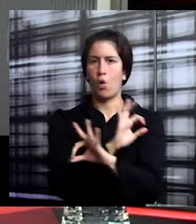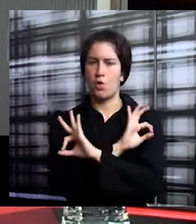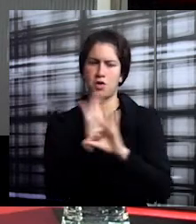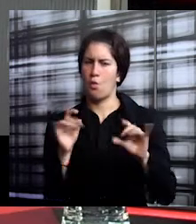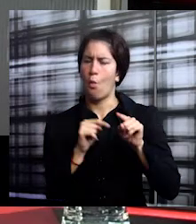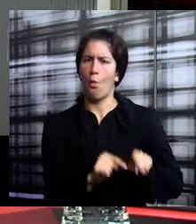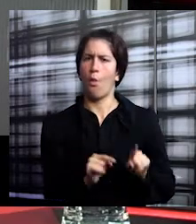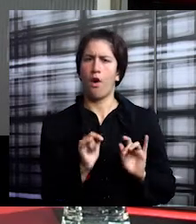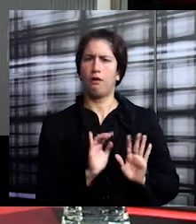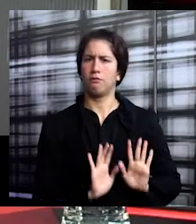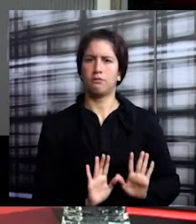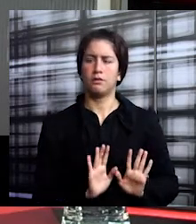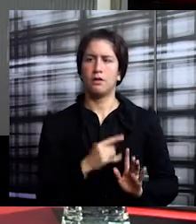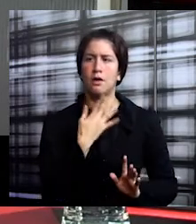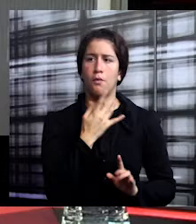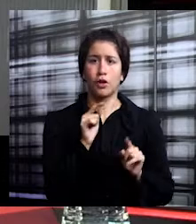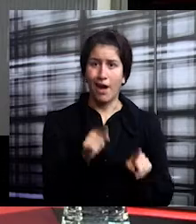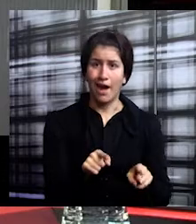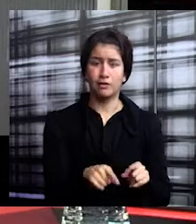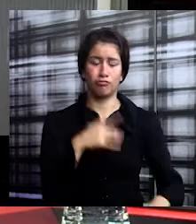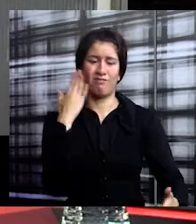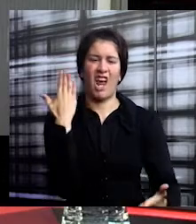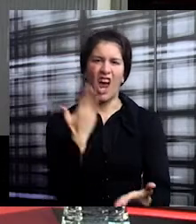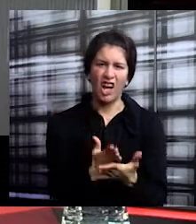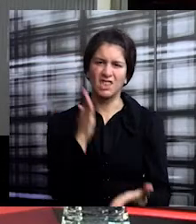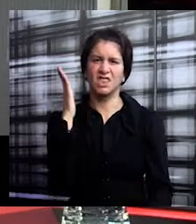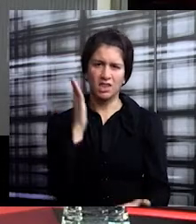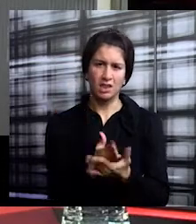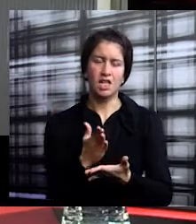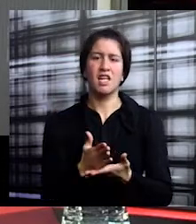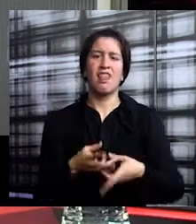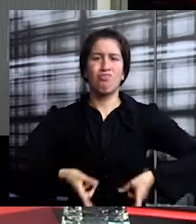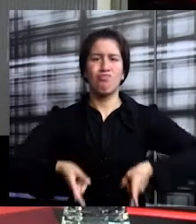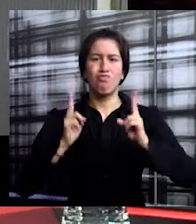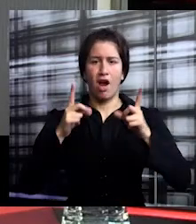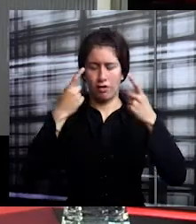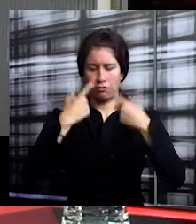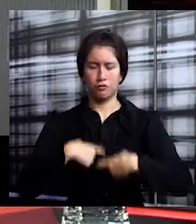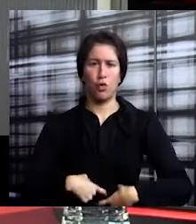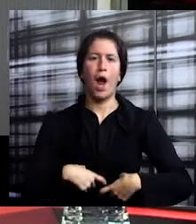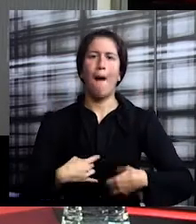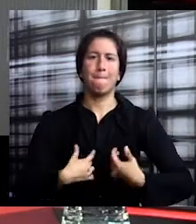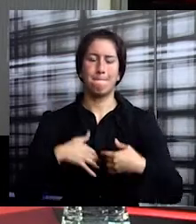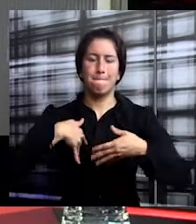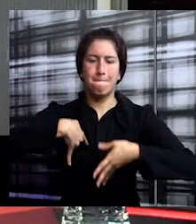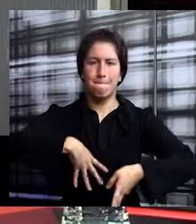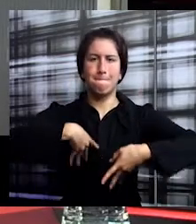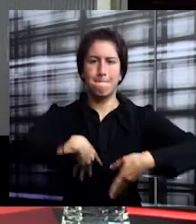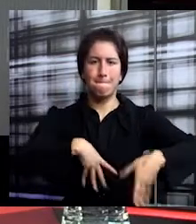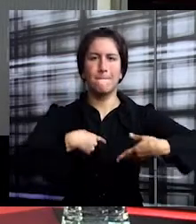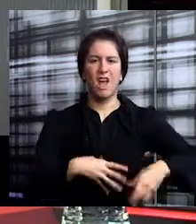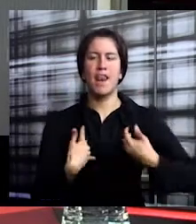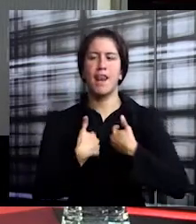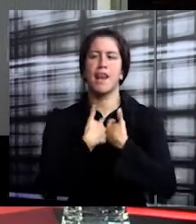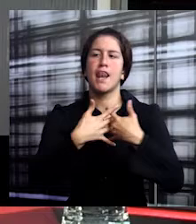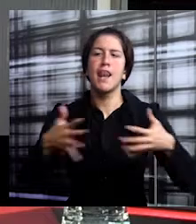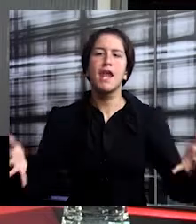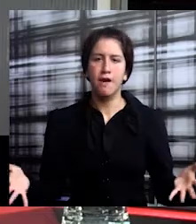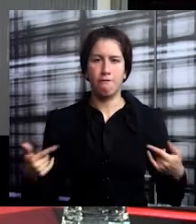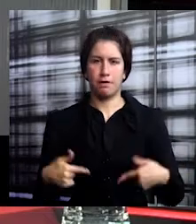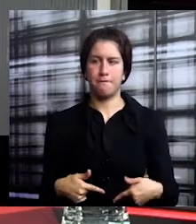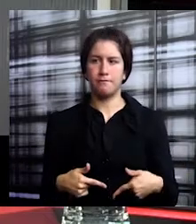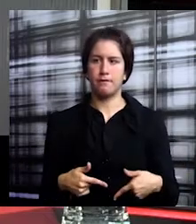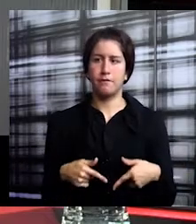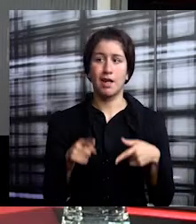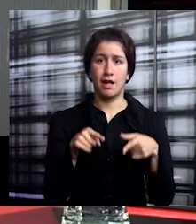que están ejerciendo el derecho constitucional a manifestarse libremente y a reunirse de manera pacífica y sin armas. De tal manera que